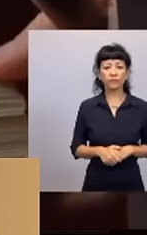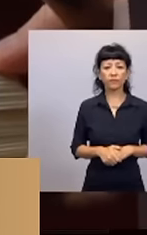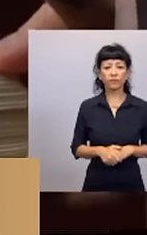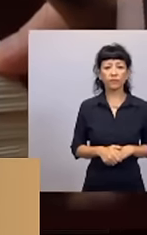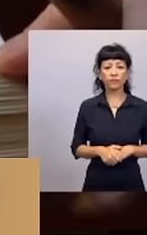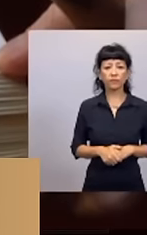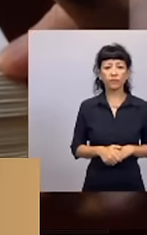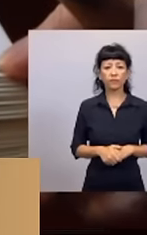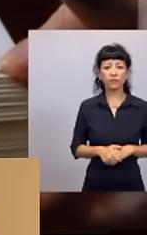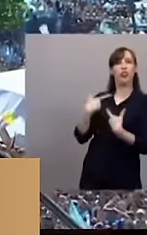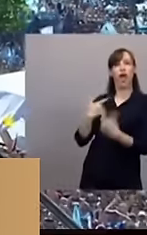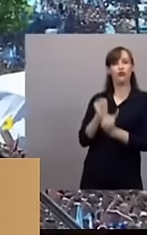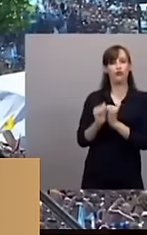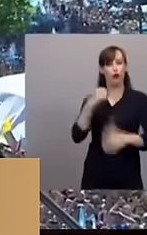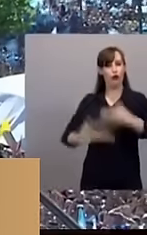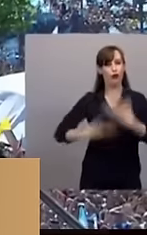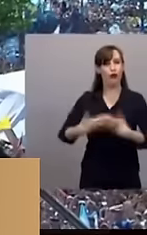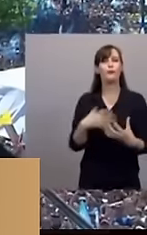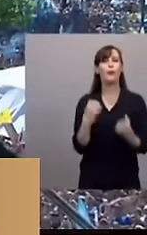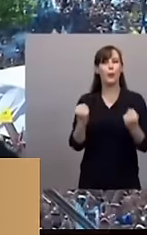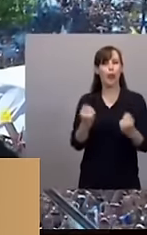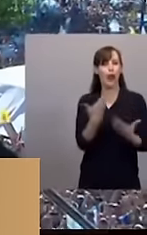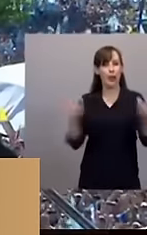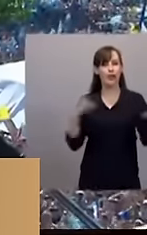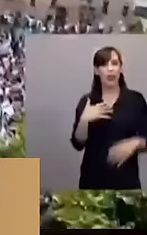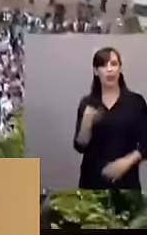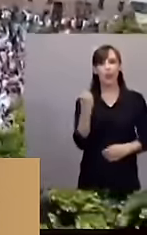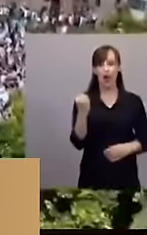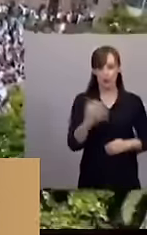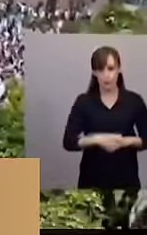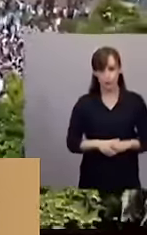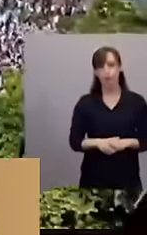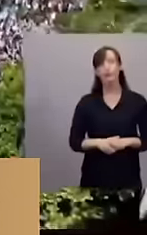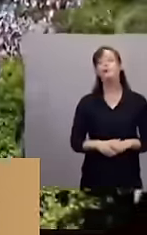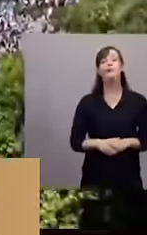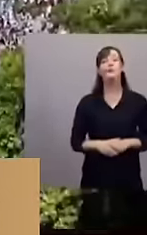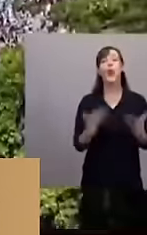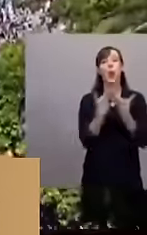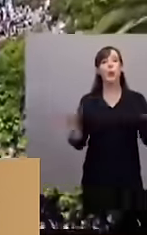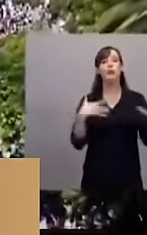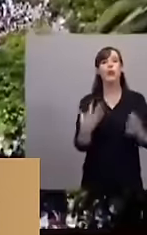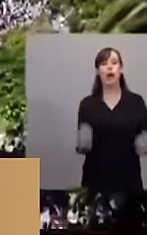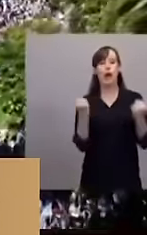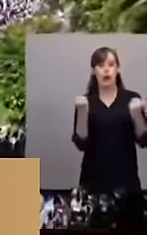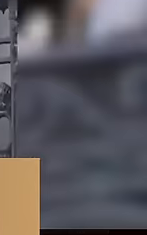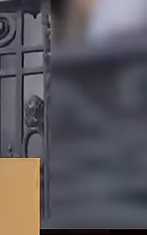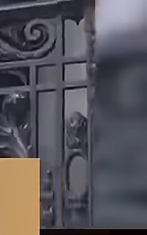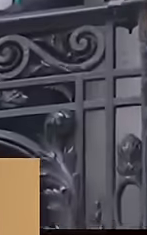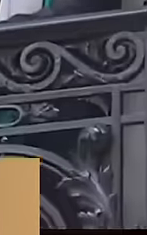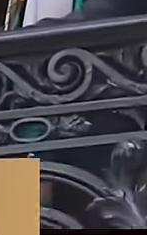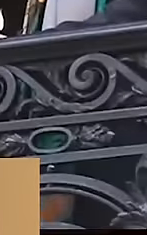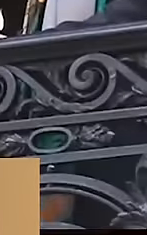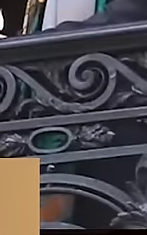4,2% mensual, pero venimos del 25% en diciembre. Y con respecto a la inversión extranjera,